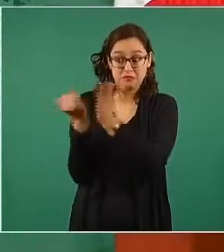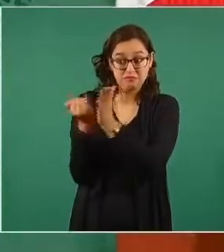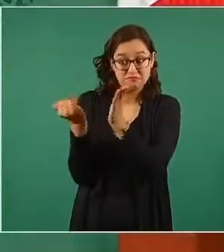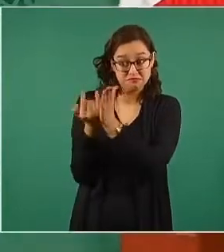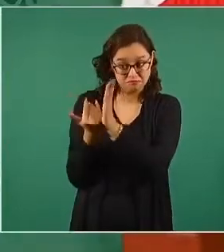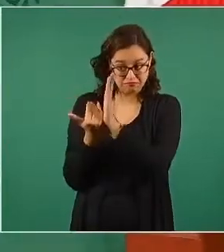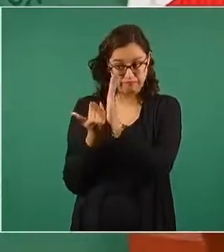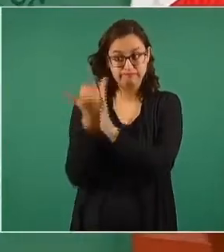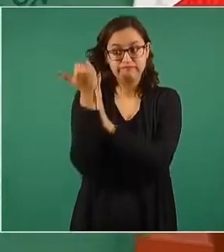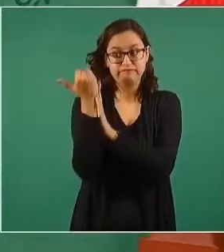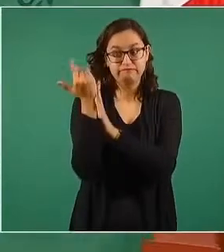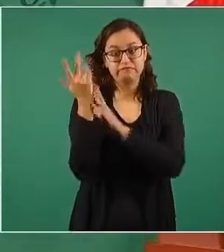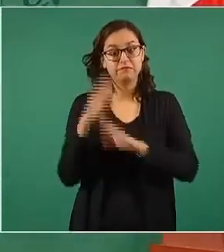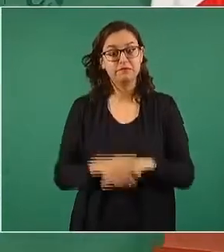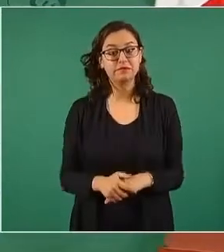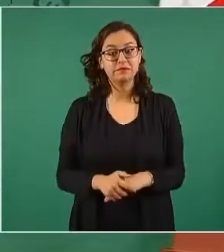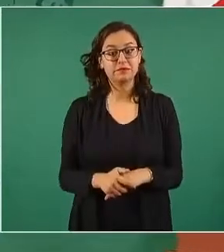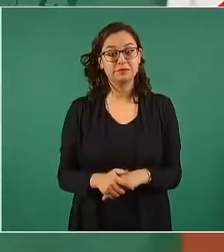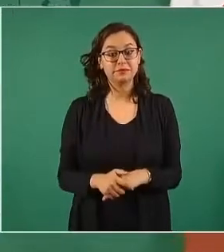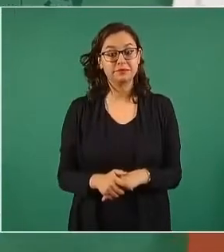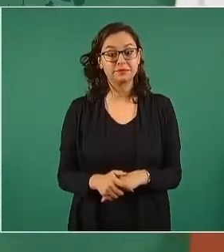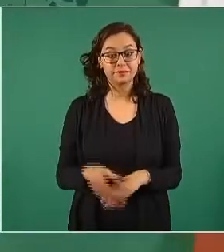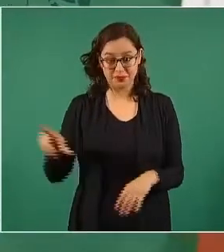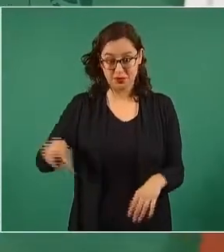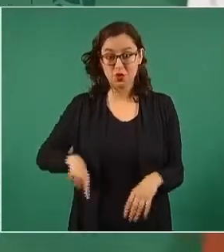Y el gobierno de Colombia